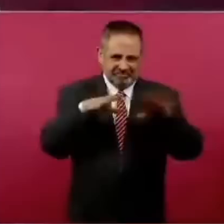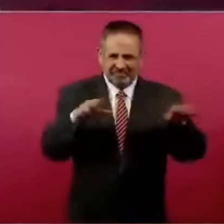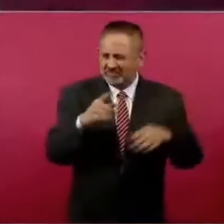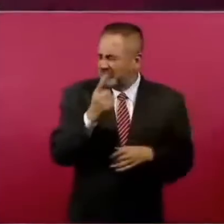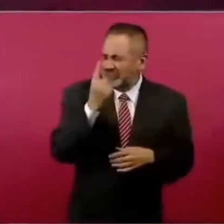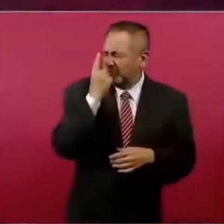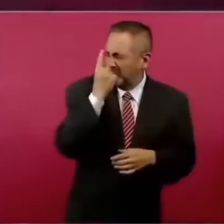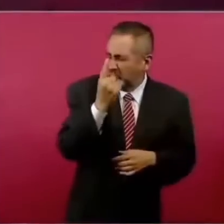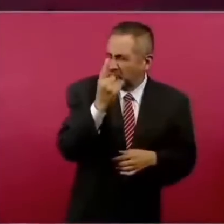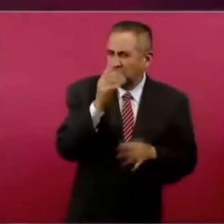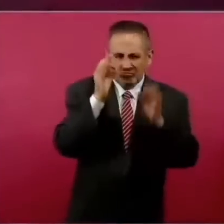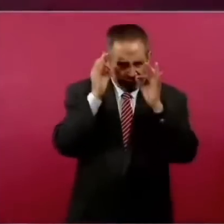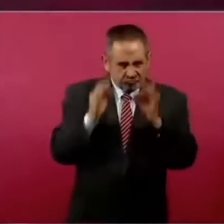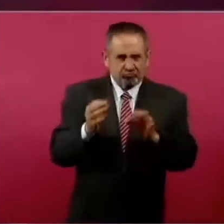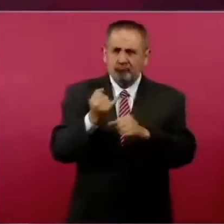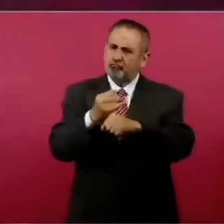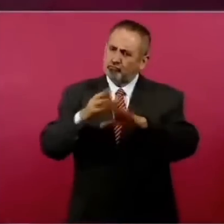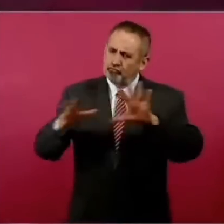Uno.